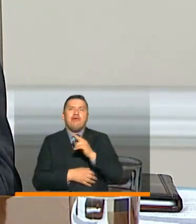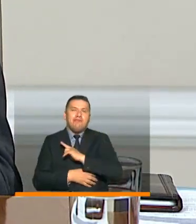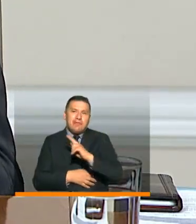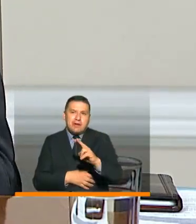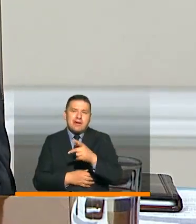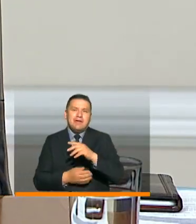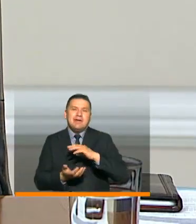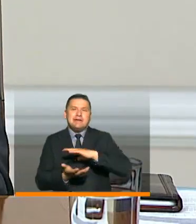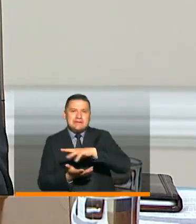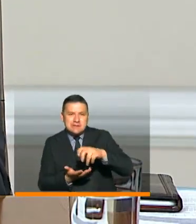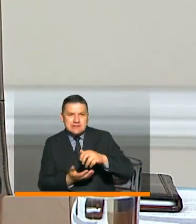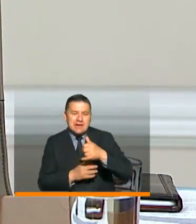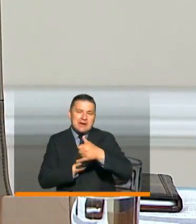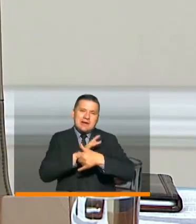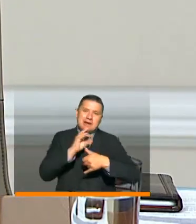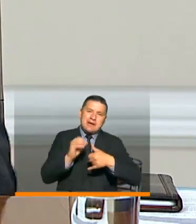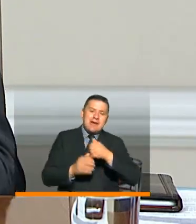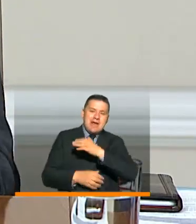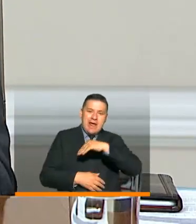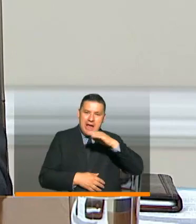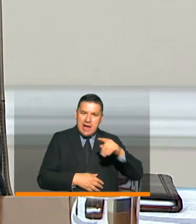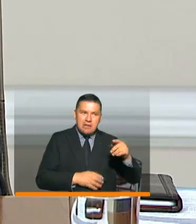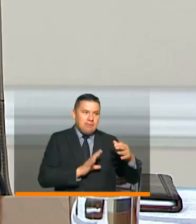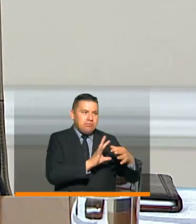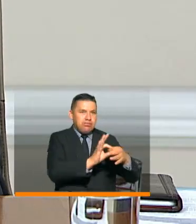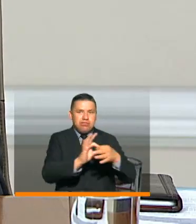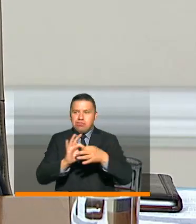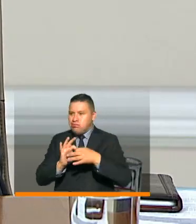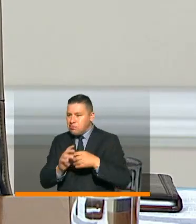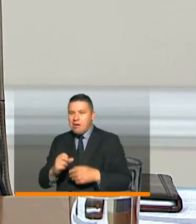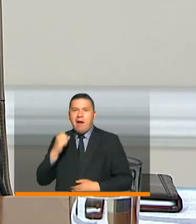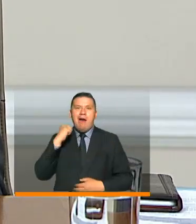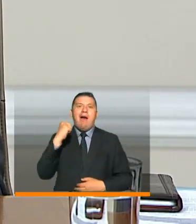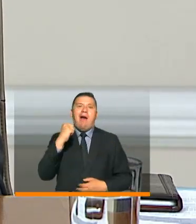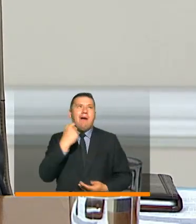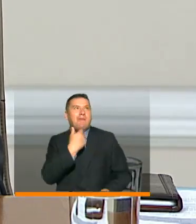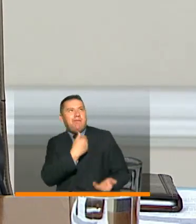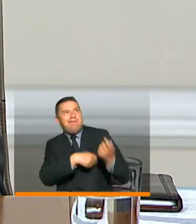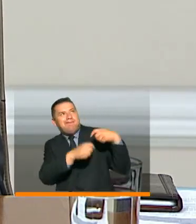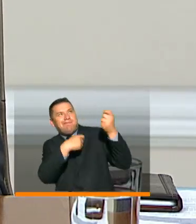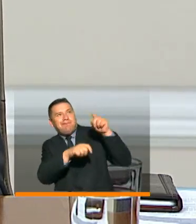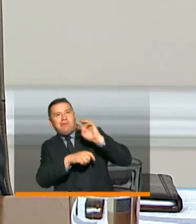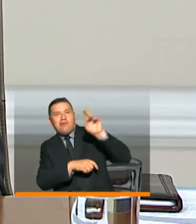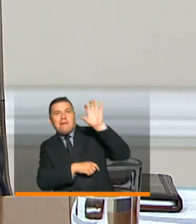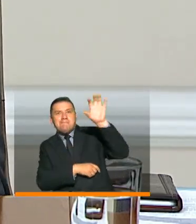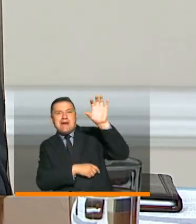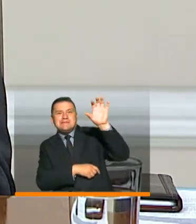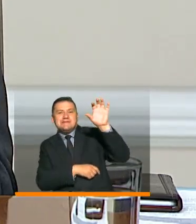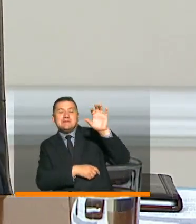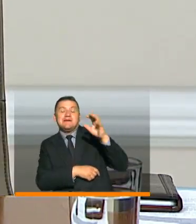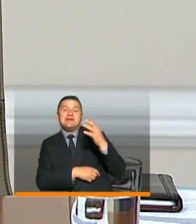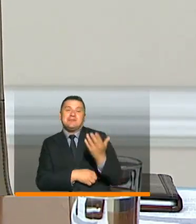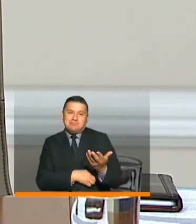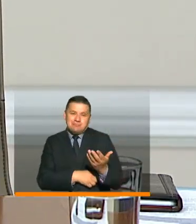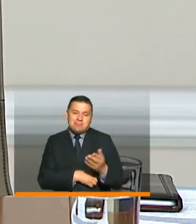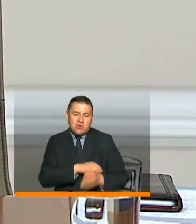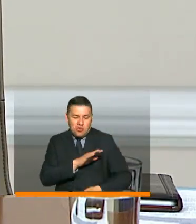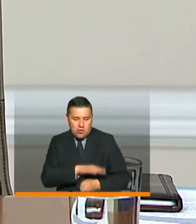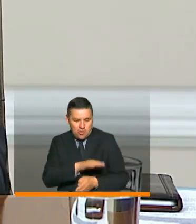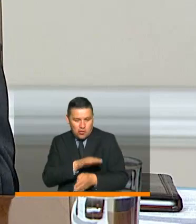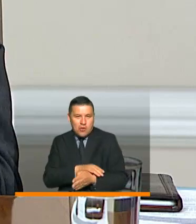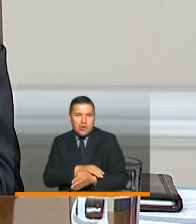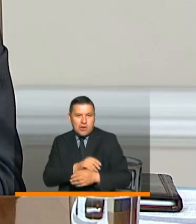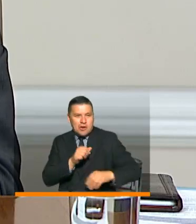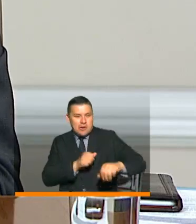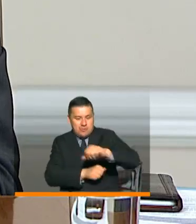Santander, el Caribe y Antioquia se van a beneficiar de este propósito. De esta manera, continuaremos en